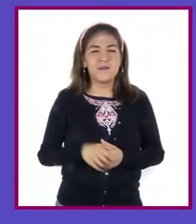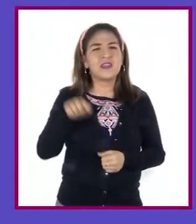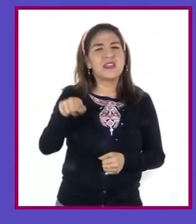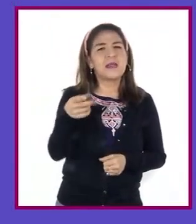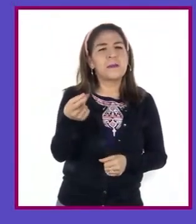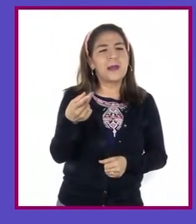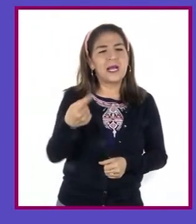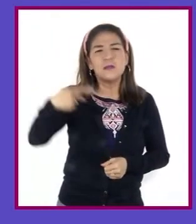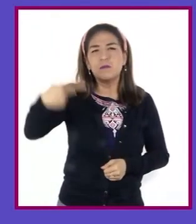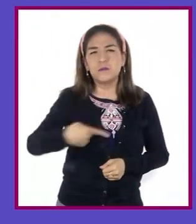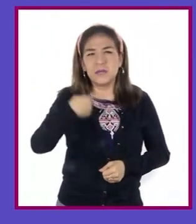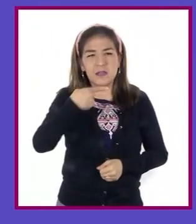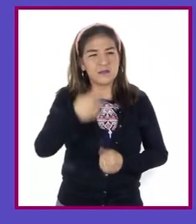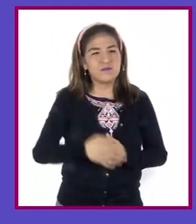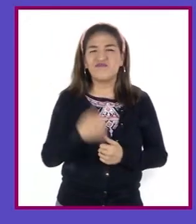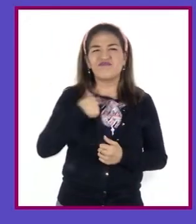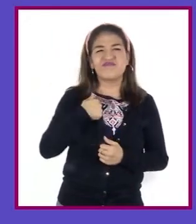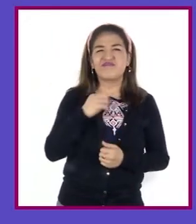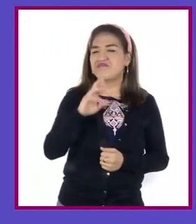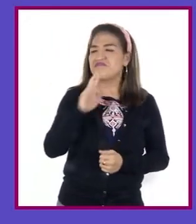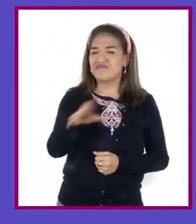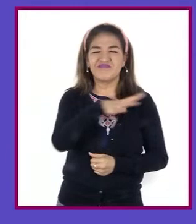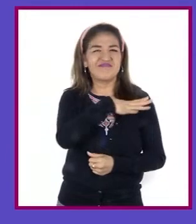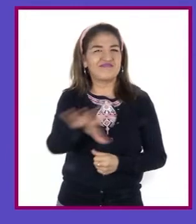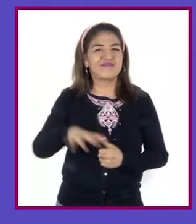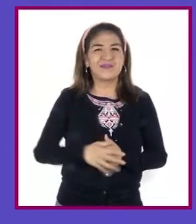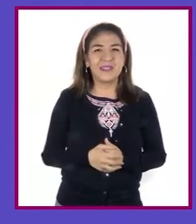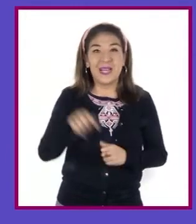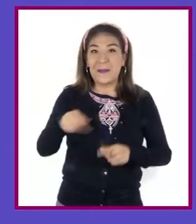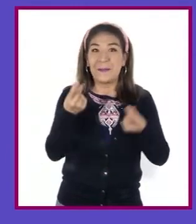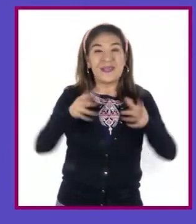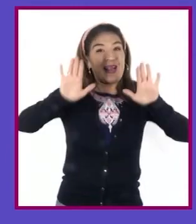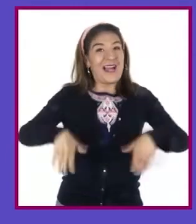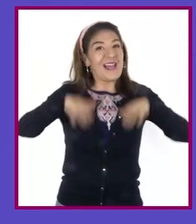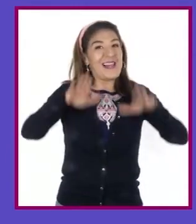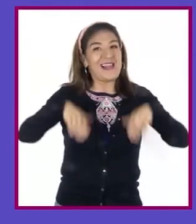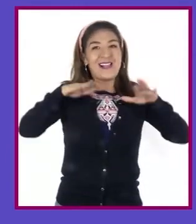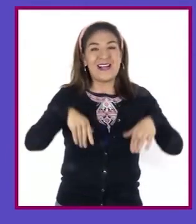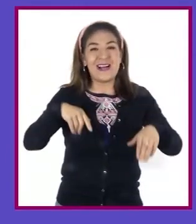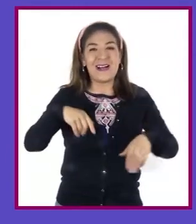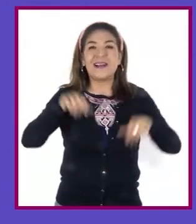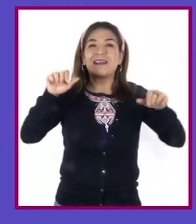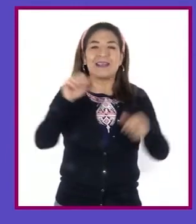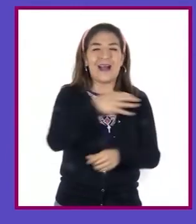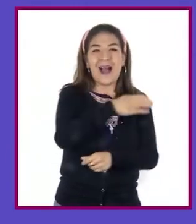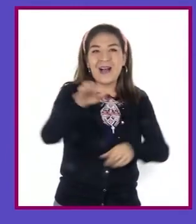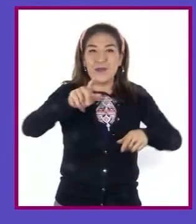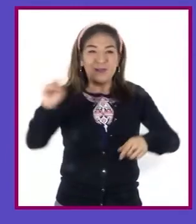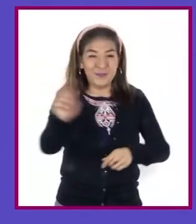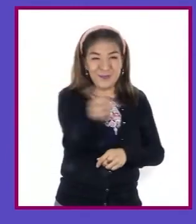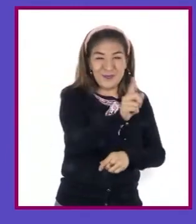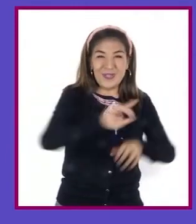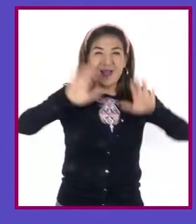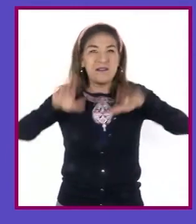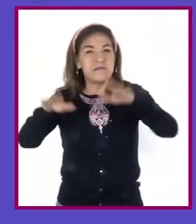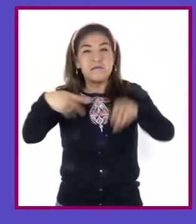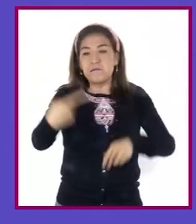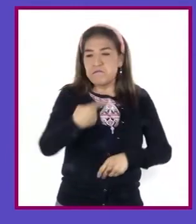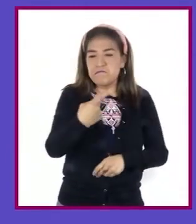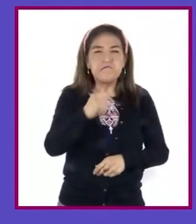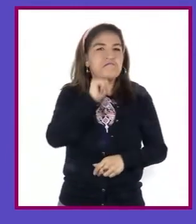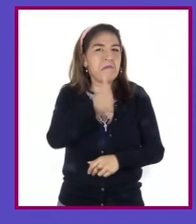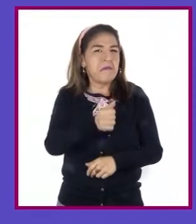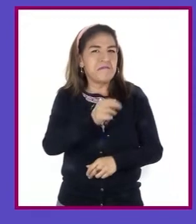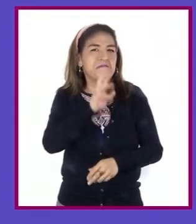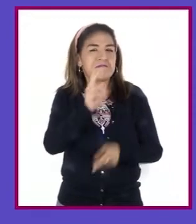pregunta y no respondo. Salta, corre en el campo, me pregunta sin hablar.